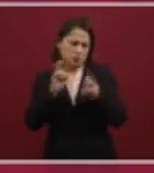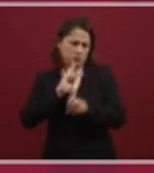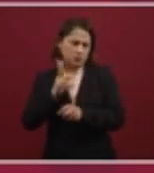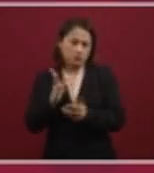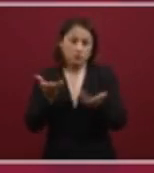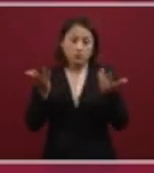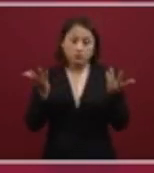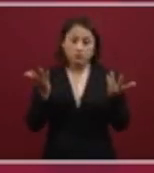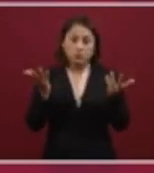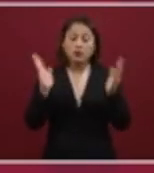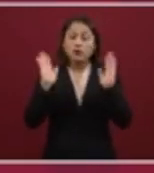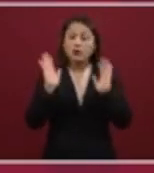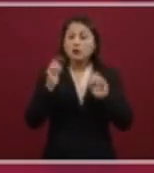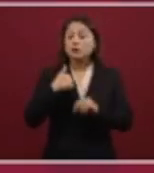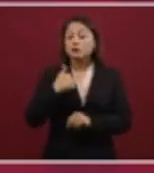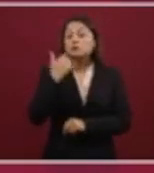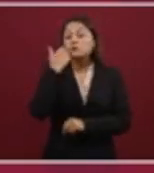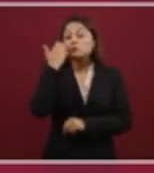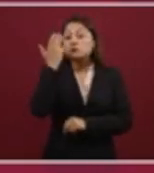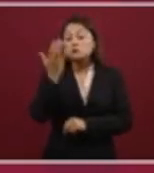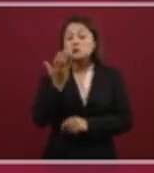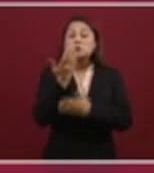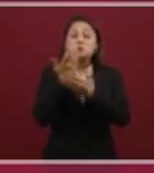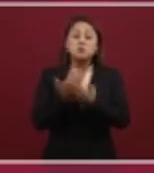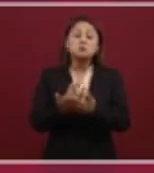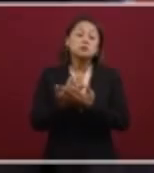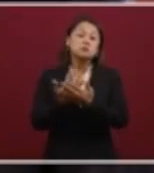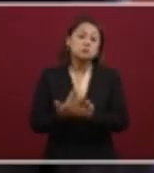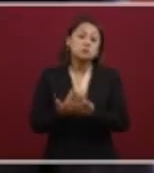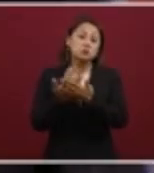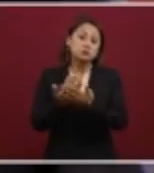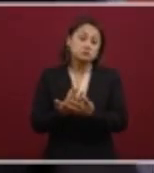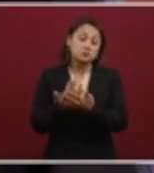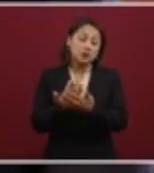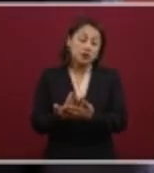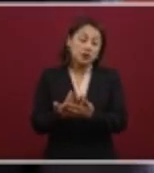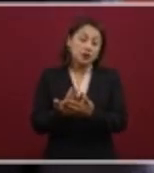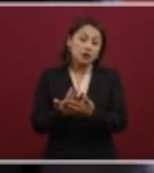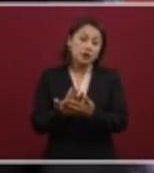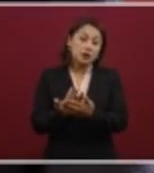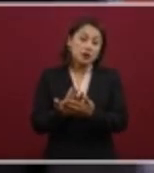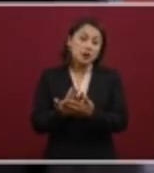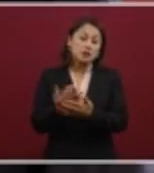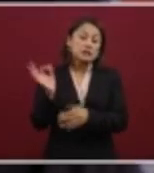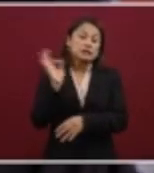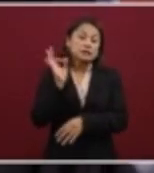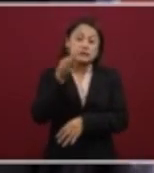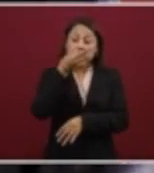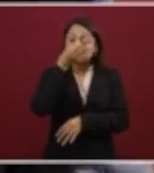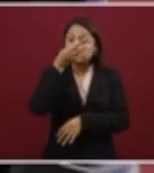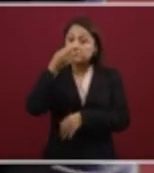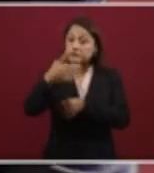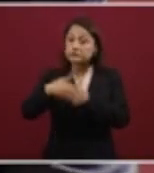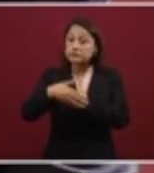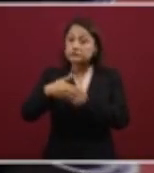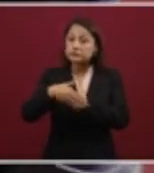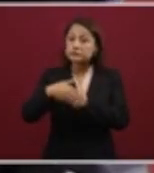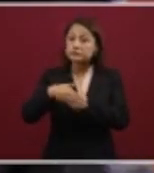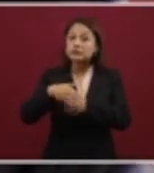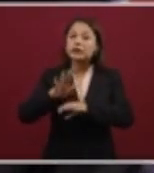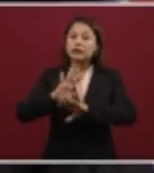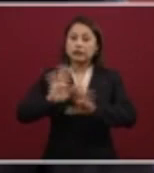yo creo que pronto vamos a tener ya el marco regulatorio,